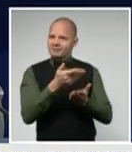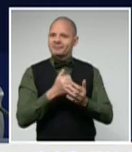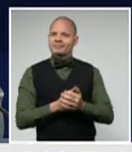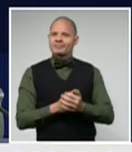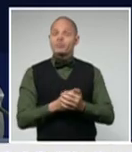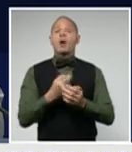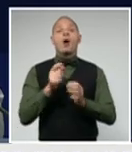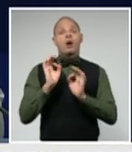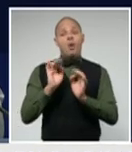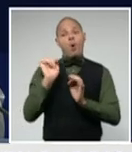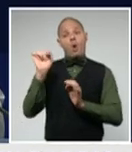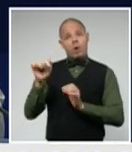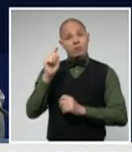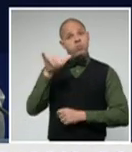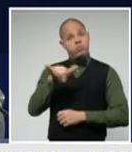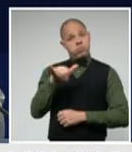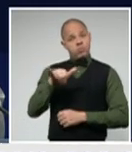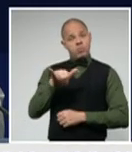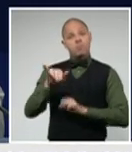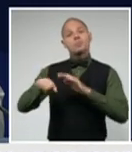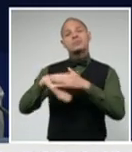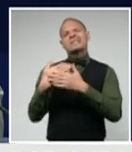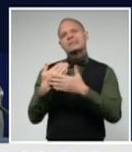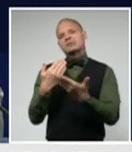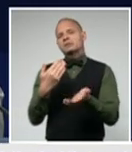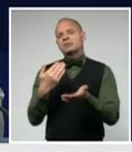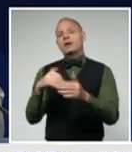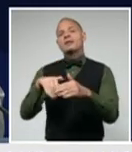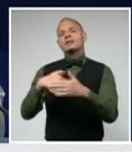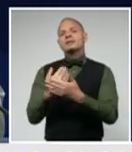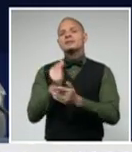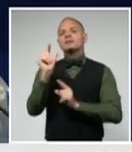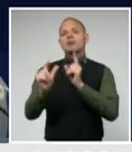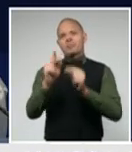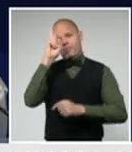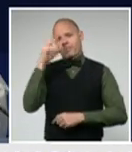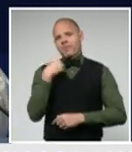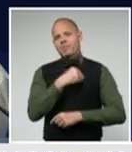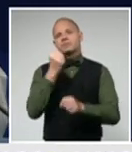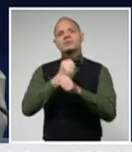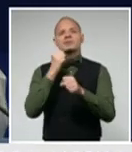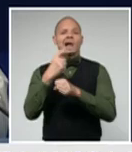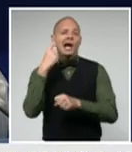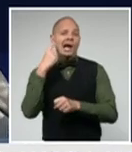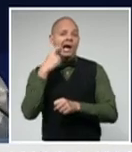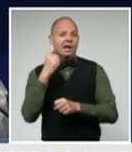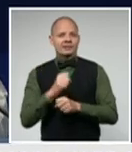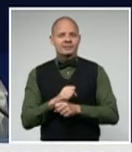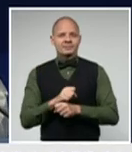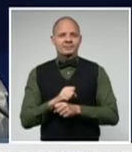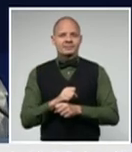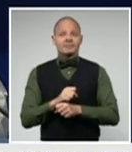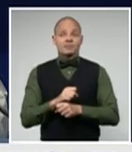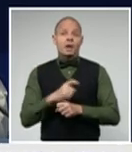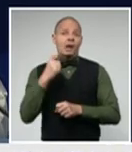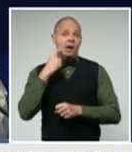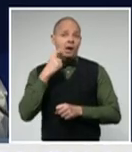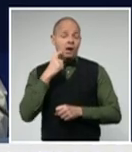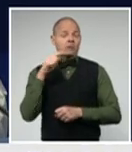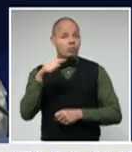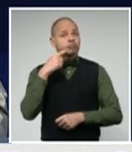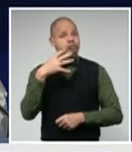de la Odontología Latinoamericana, hoy 3 de octubre. Odontología es como se le llama en el mundo a